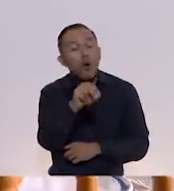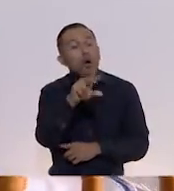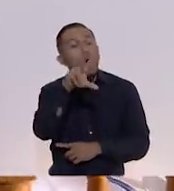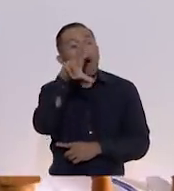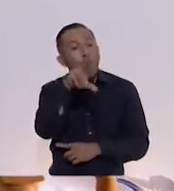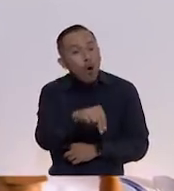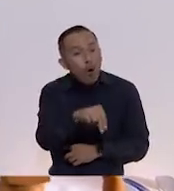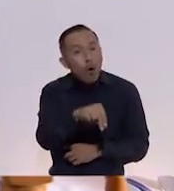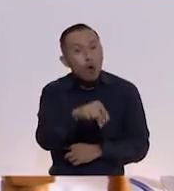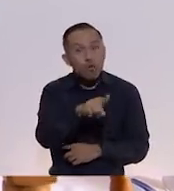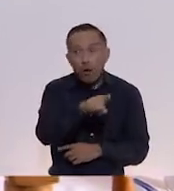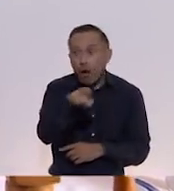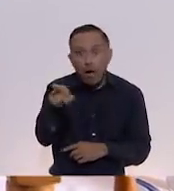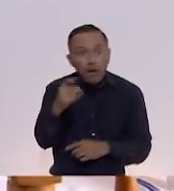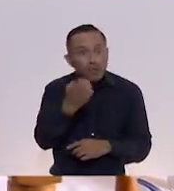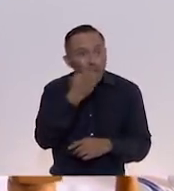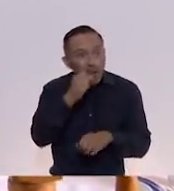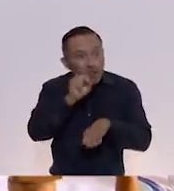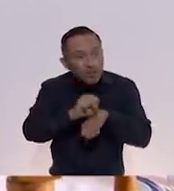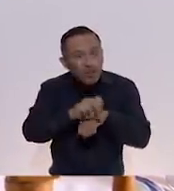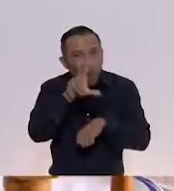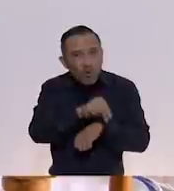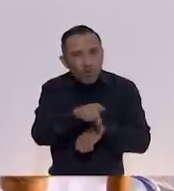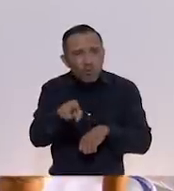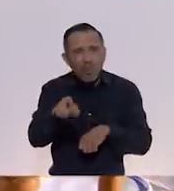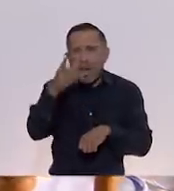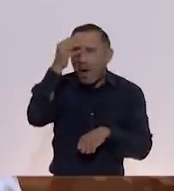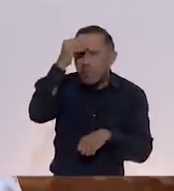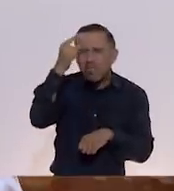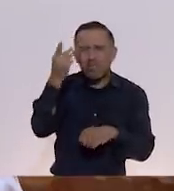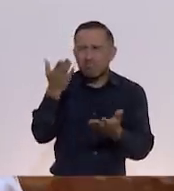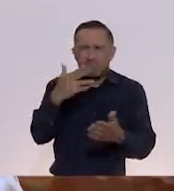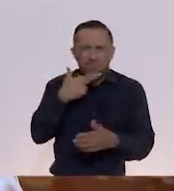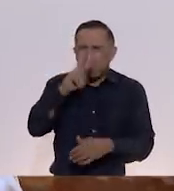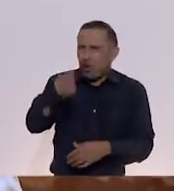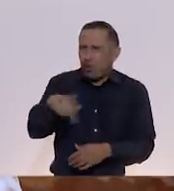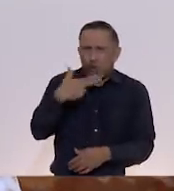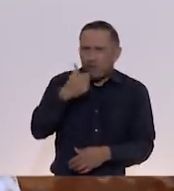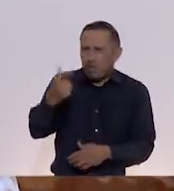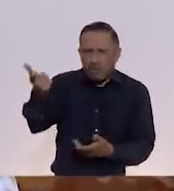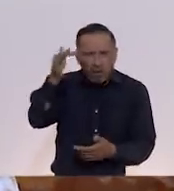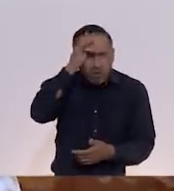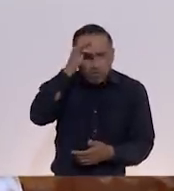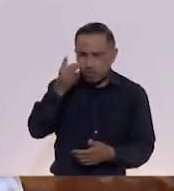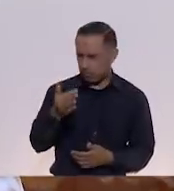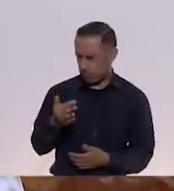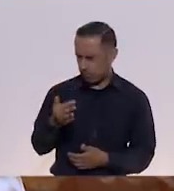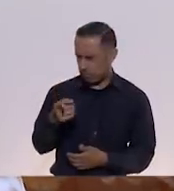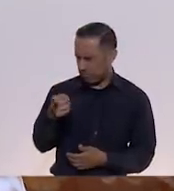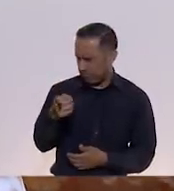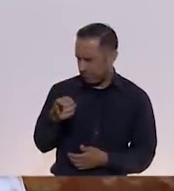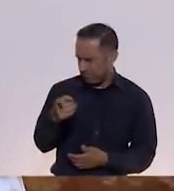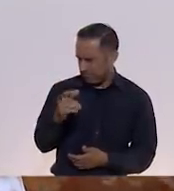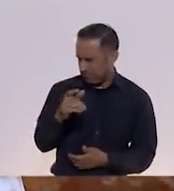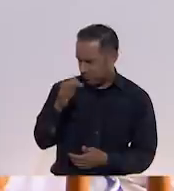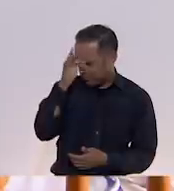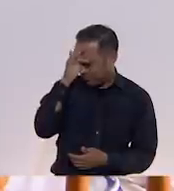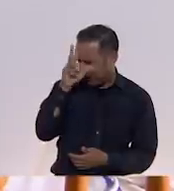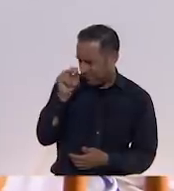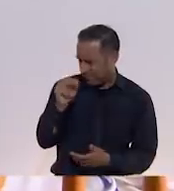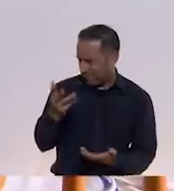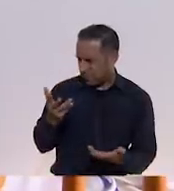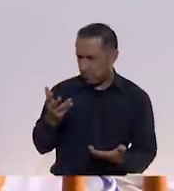vas a la secundaria y mucho menos para acabar aprendiendo tantas tonteras. No son tonteras, papá. ¿Ah, no?